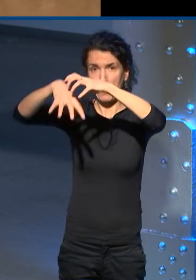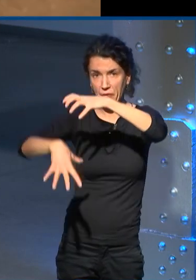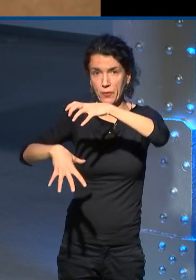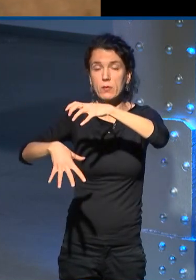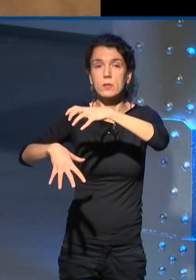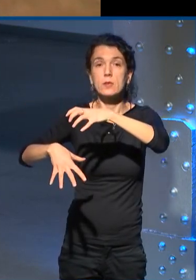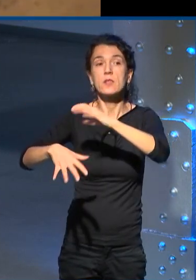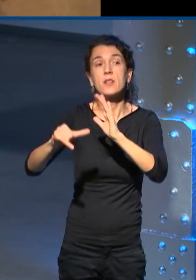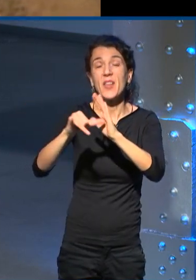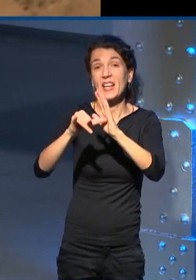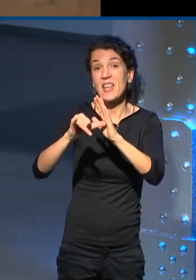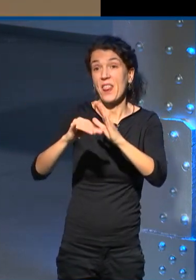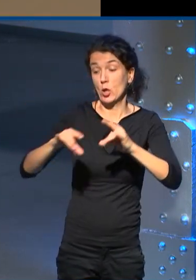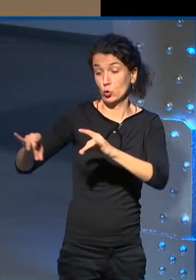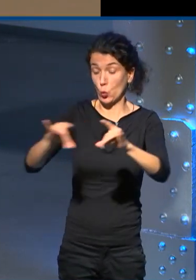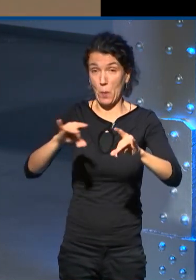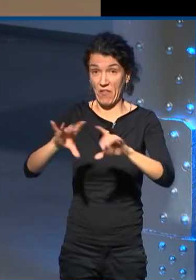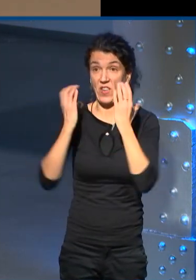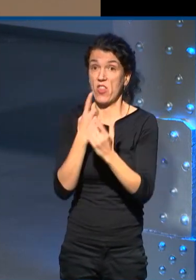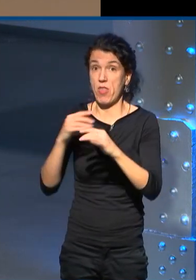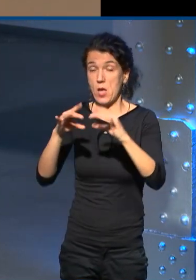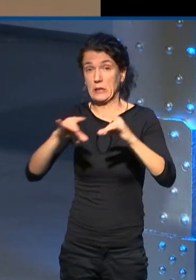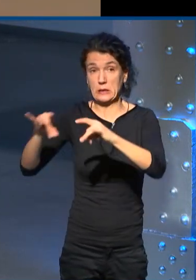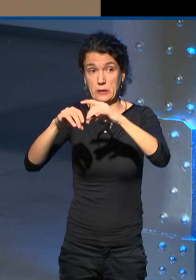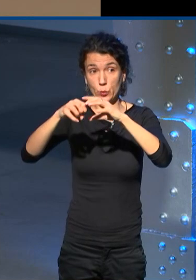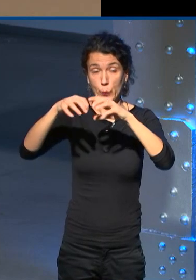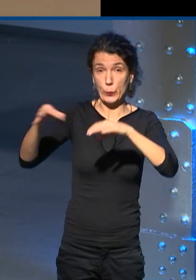se aproxima a la superficie, empieza a soltar el rover,